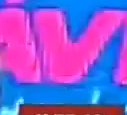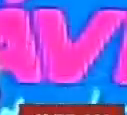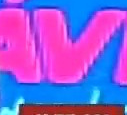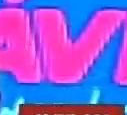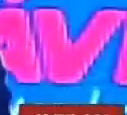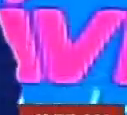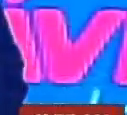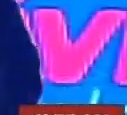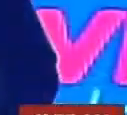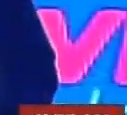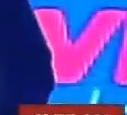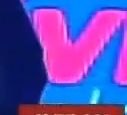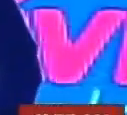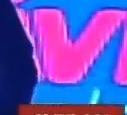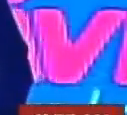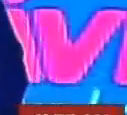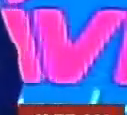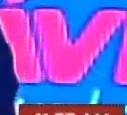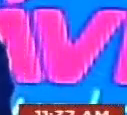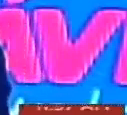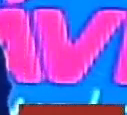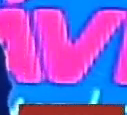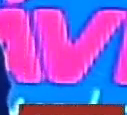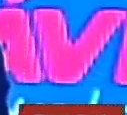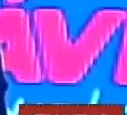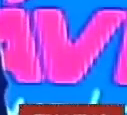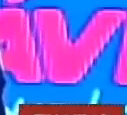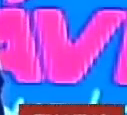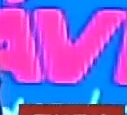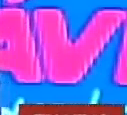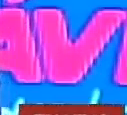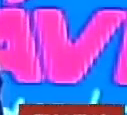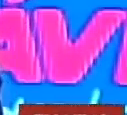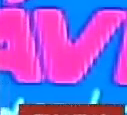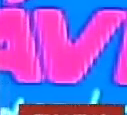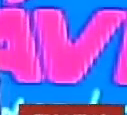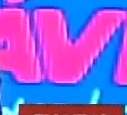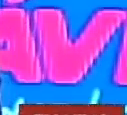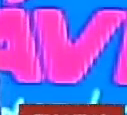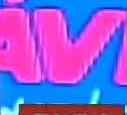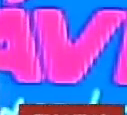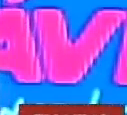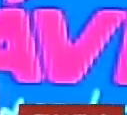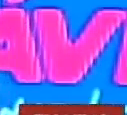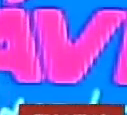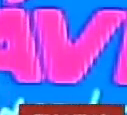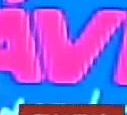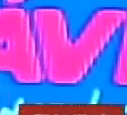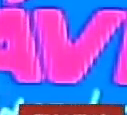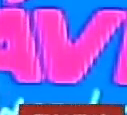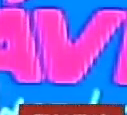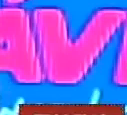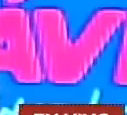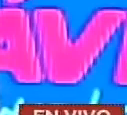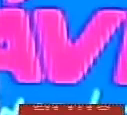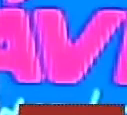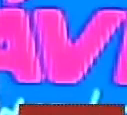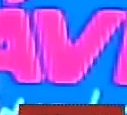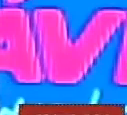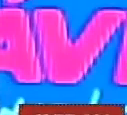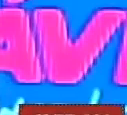años de la partida Física Pero de las siembra sin duda alguna espiritual de ese gran hombre del comandante Chávez